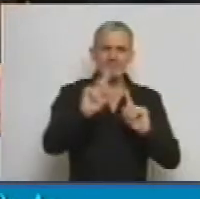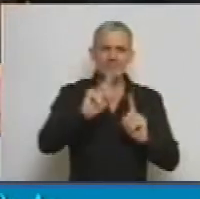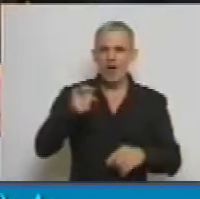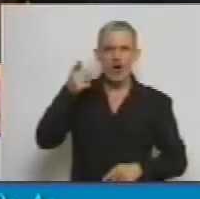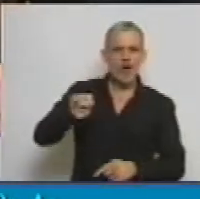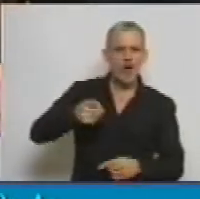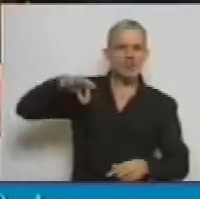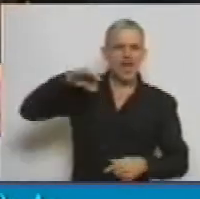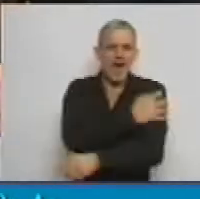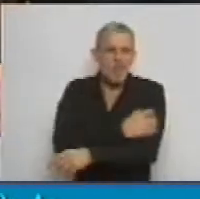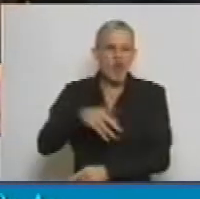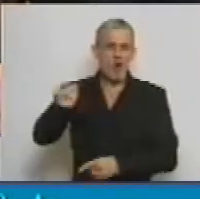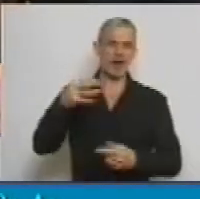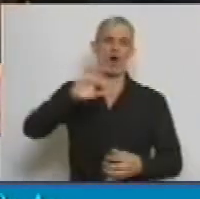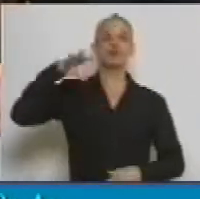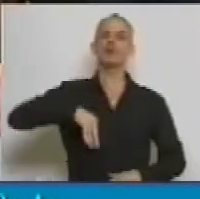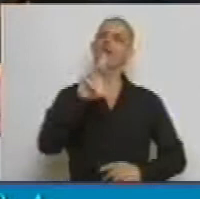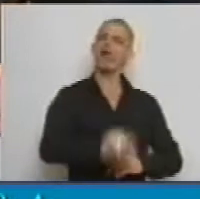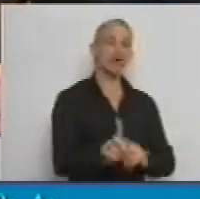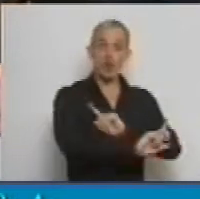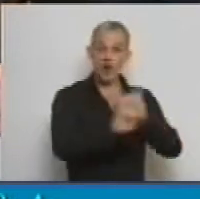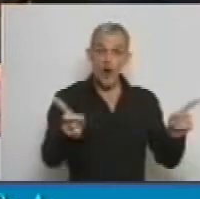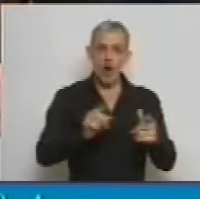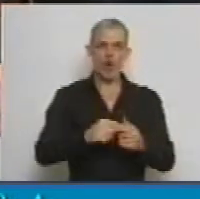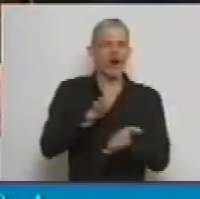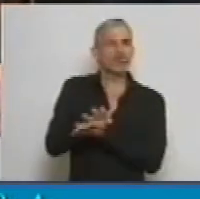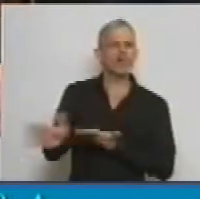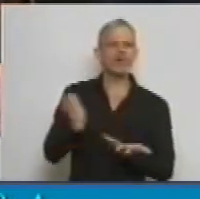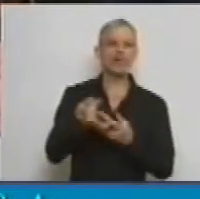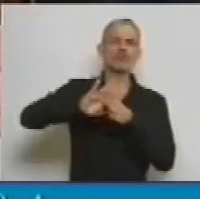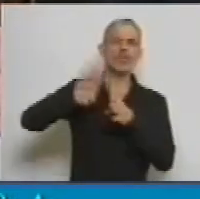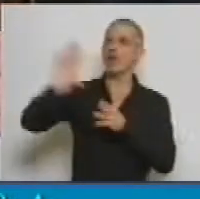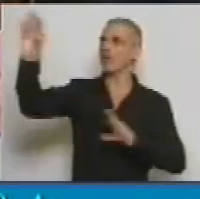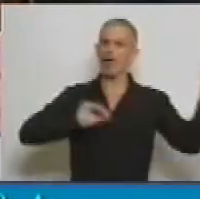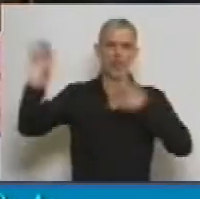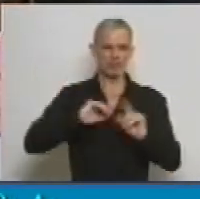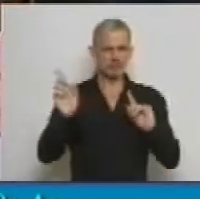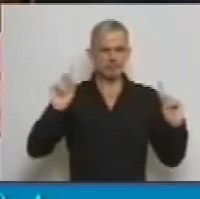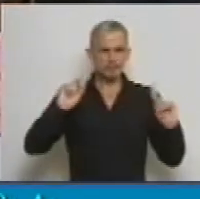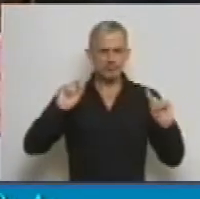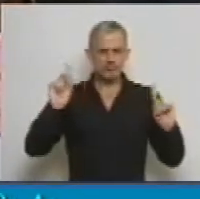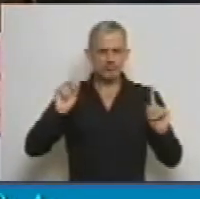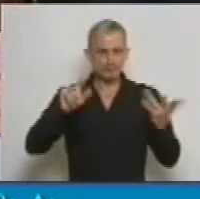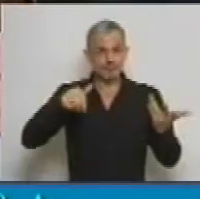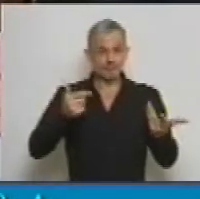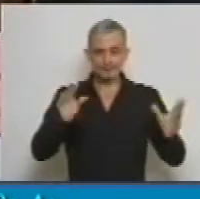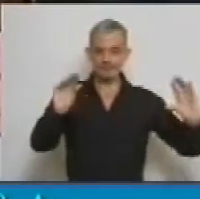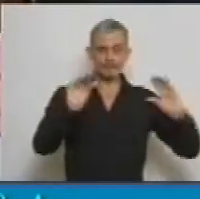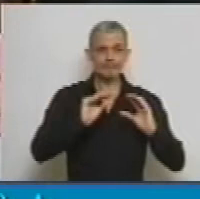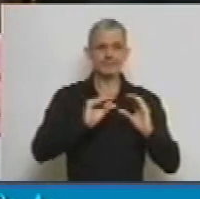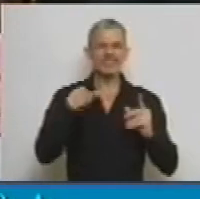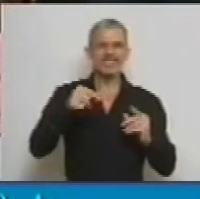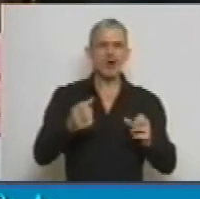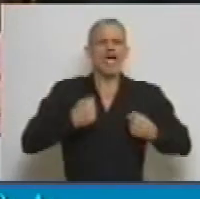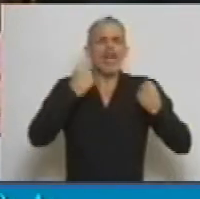humildes, ni a las rebajas salariales, ni al desmadre en la toma de deuda, sino que recogemos